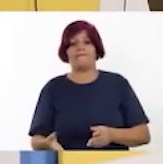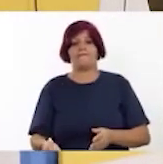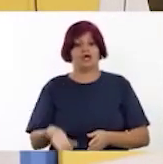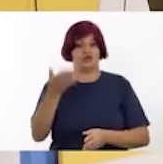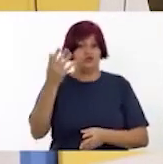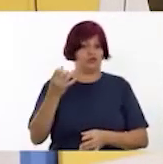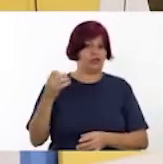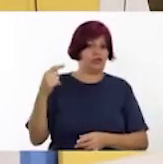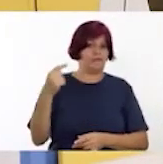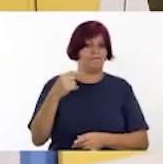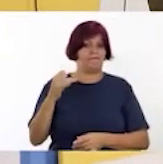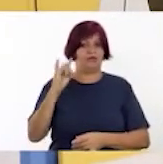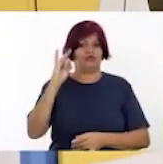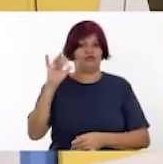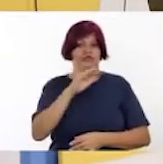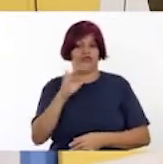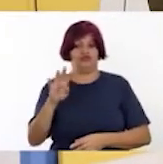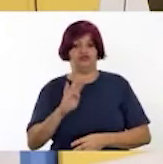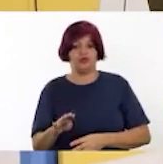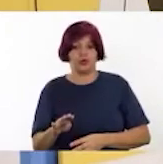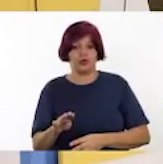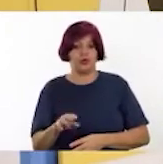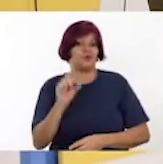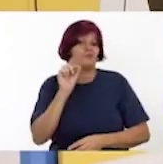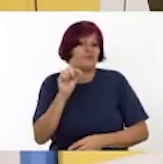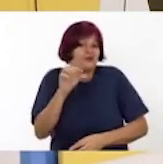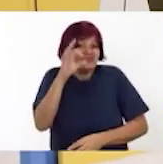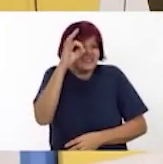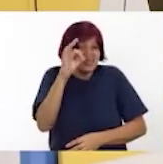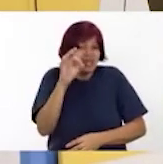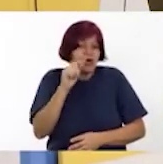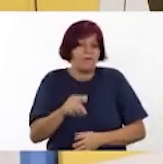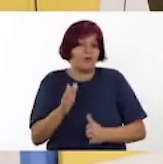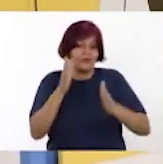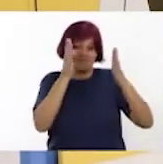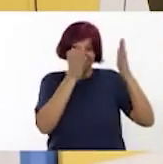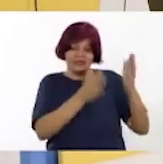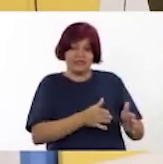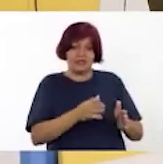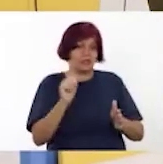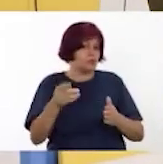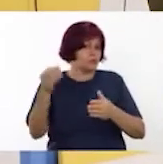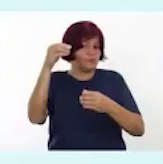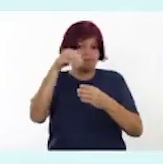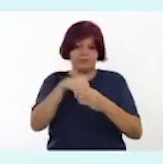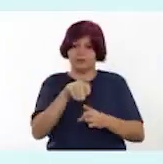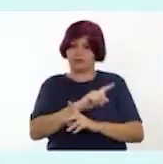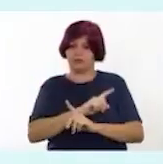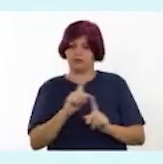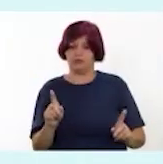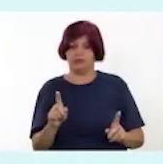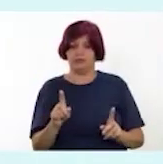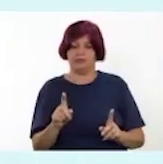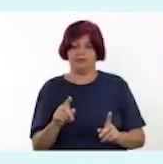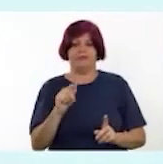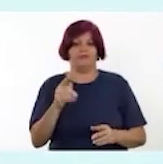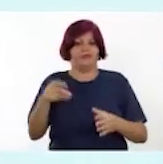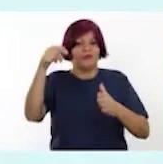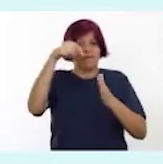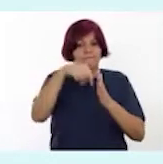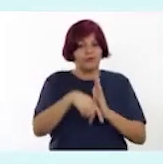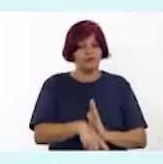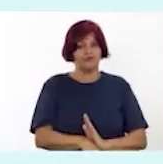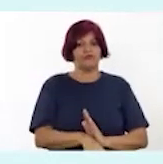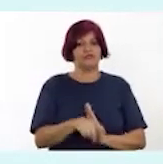4 y pongo el circulito porque el extremo menos 7 sobre 4 no está incluido. Para que ustedes